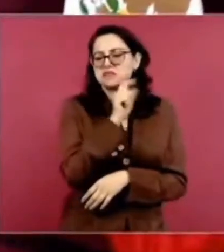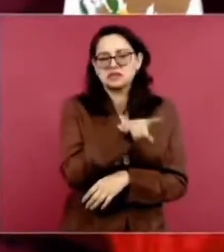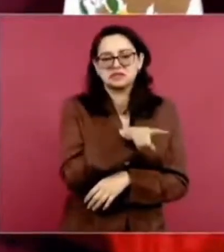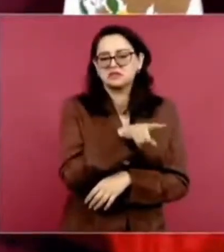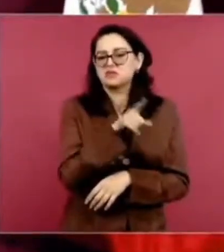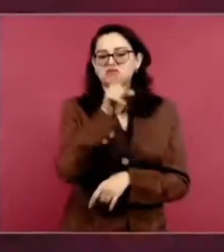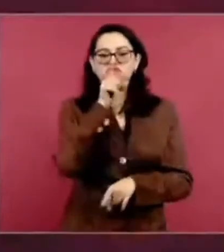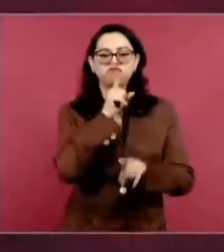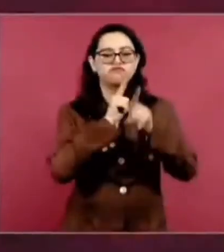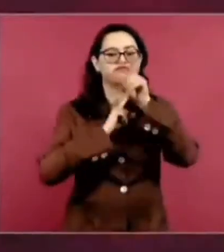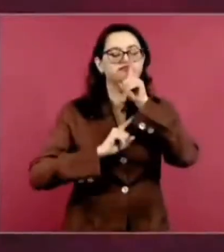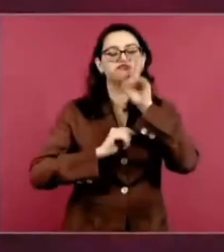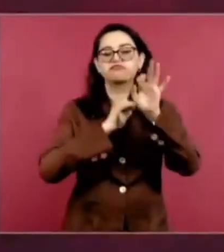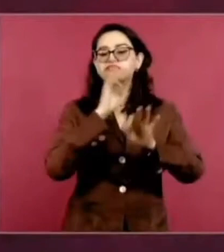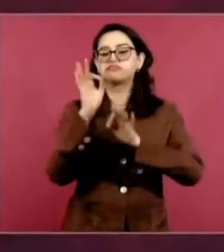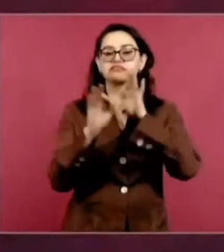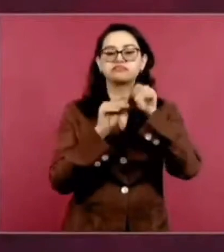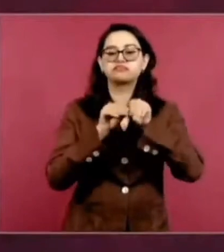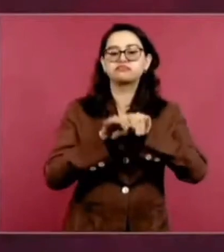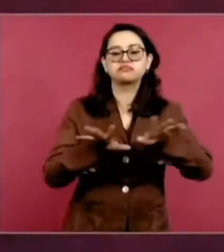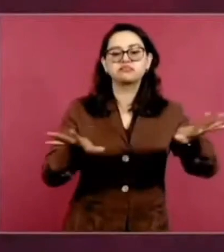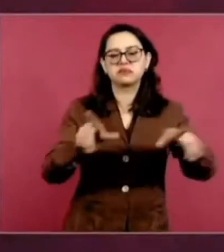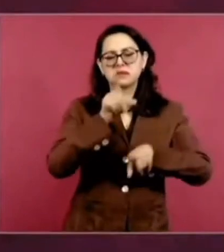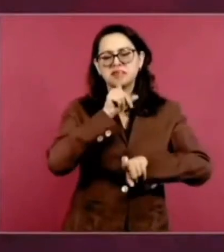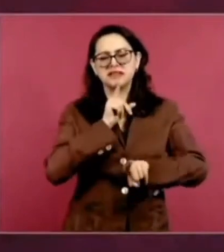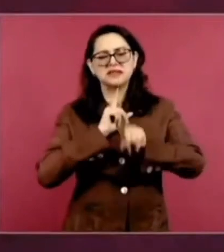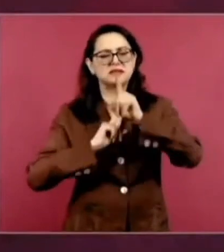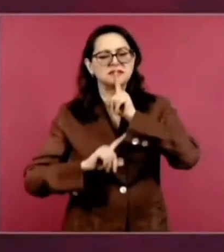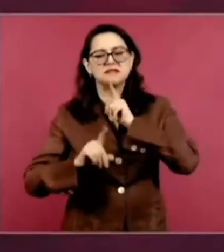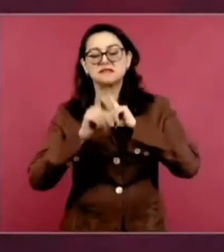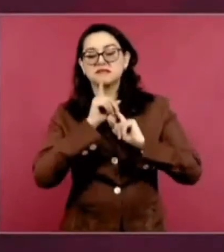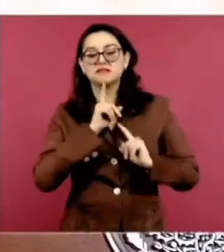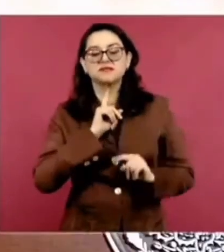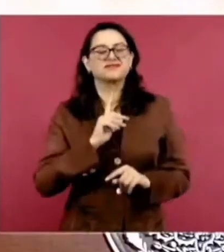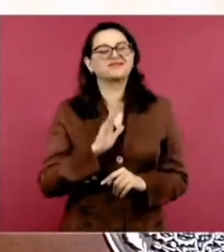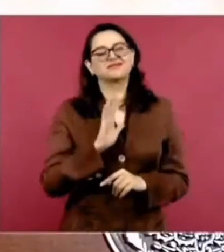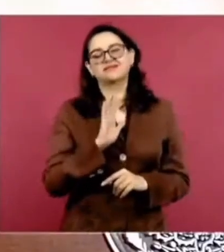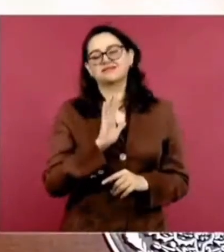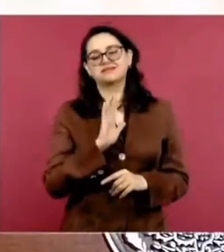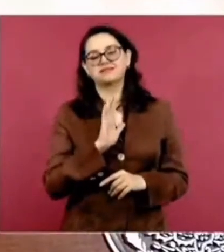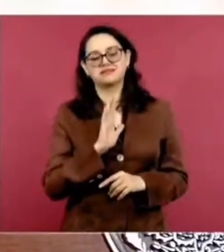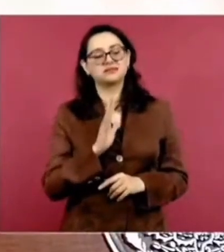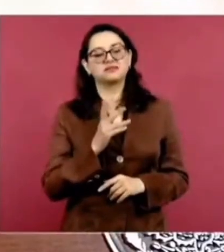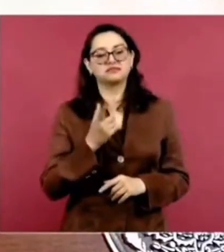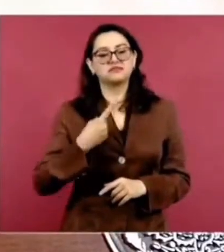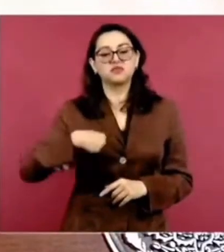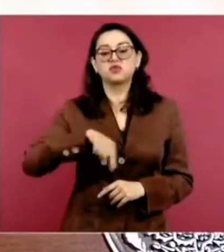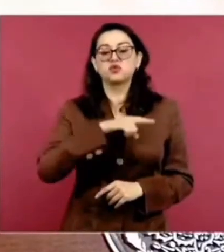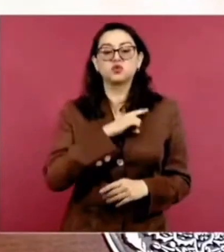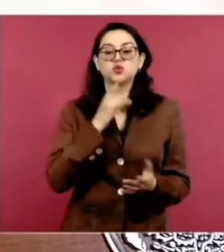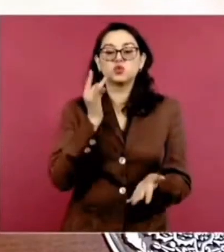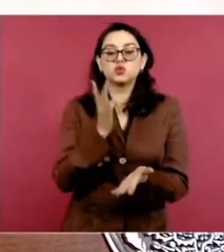para que tengan más información, que no los manipulen.